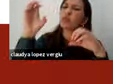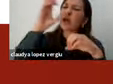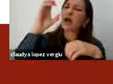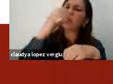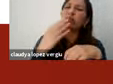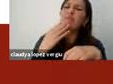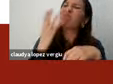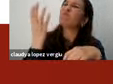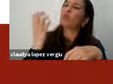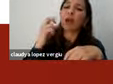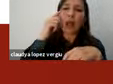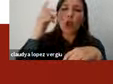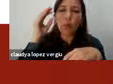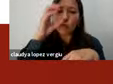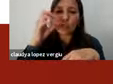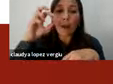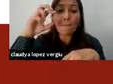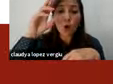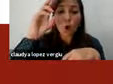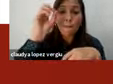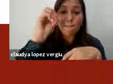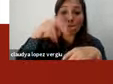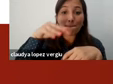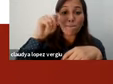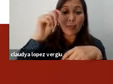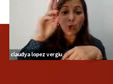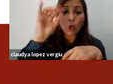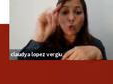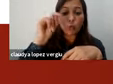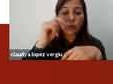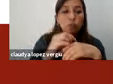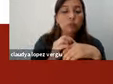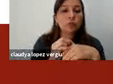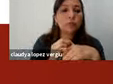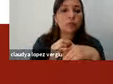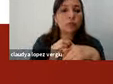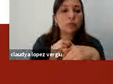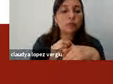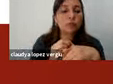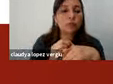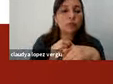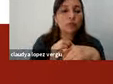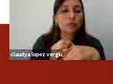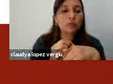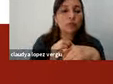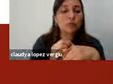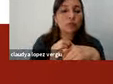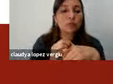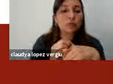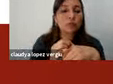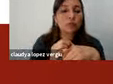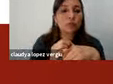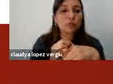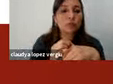está promoviendo PromPerú es igual promover la igualdad de género entre los stakeholders, y para ello vamos a comunicarle a